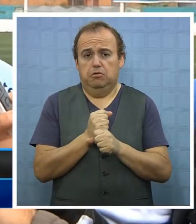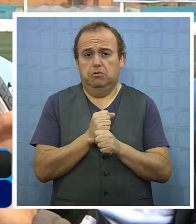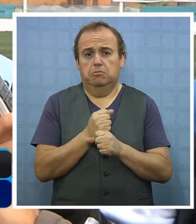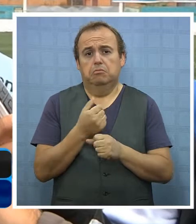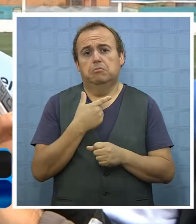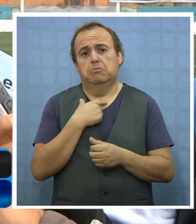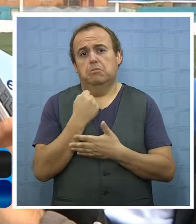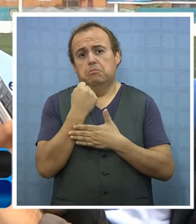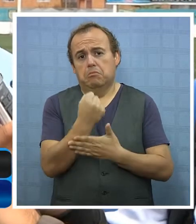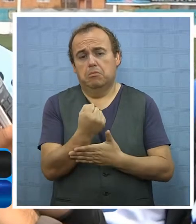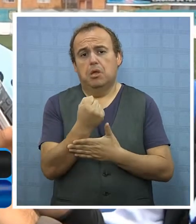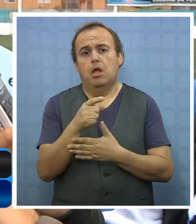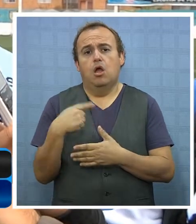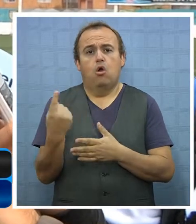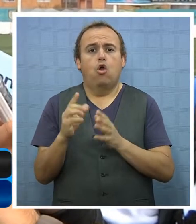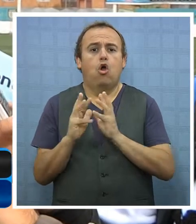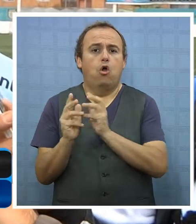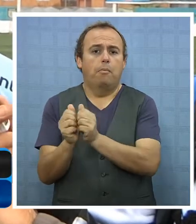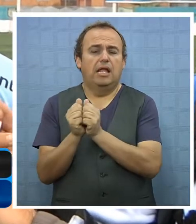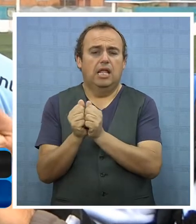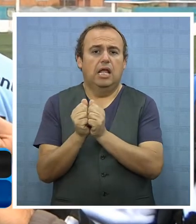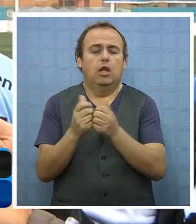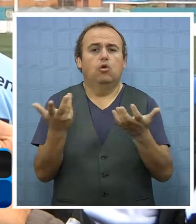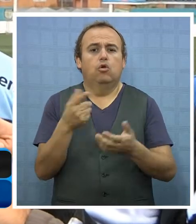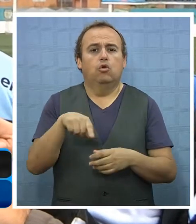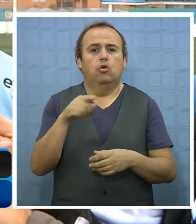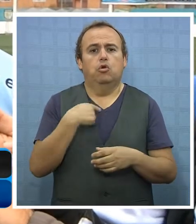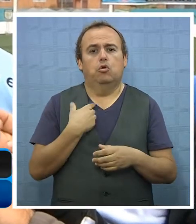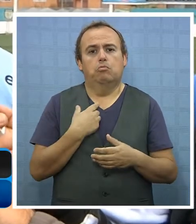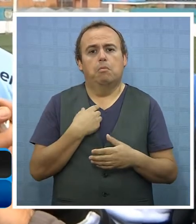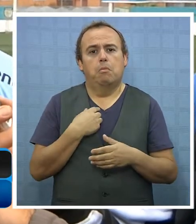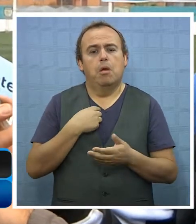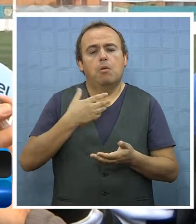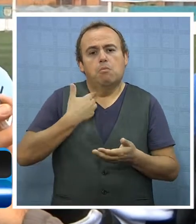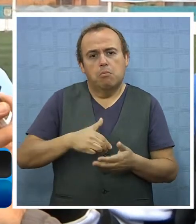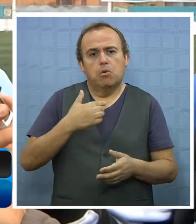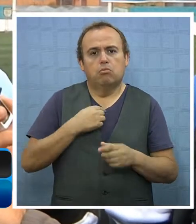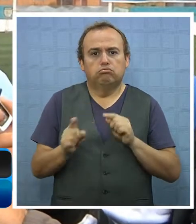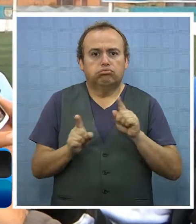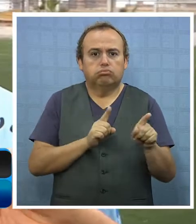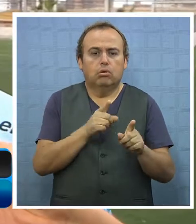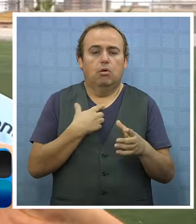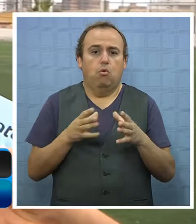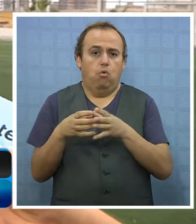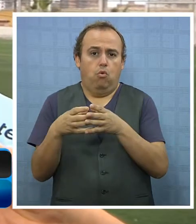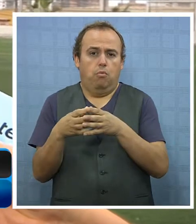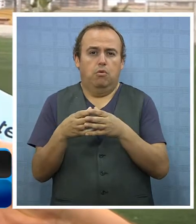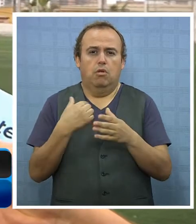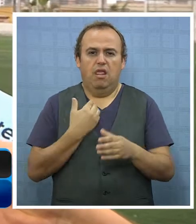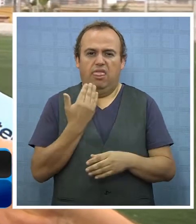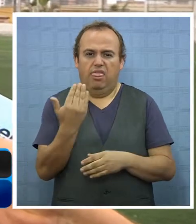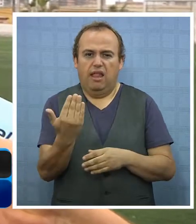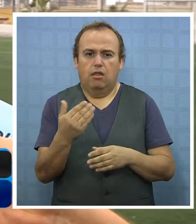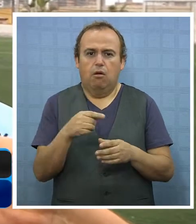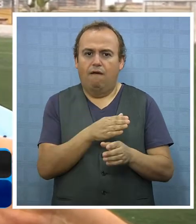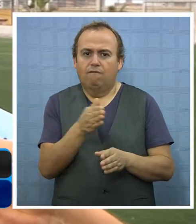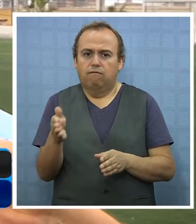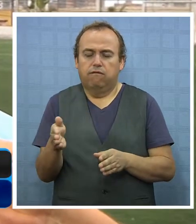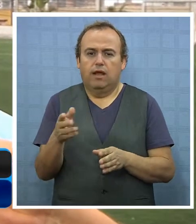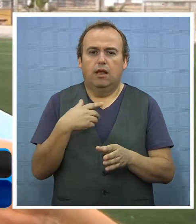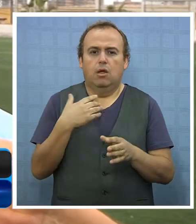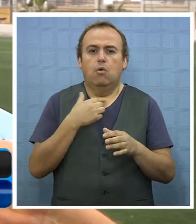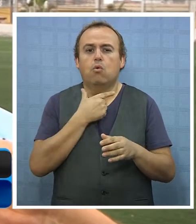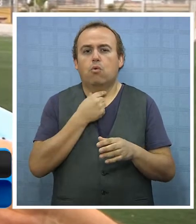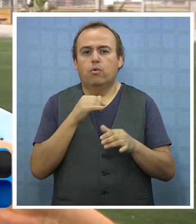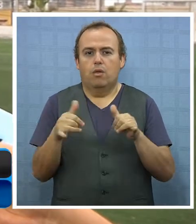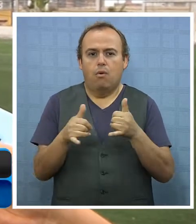ayudar y acompañar a los compañeros y aportar lo mío desde mi lugar para que al grupo le sirva. Delantero por afuera, que le gusta